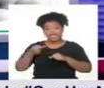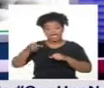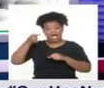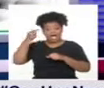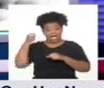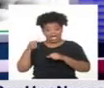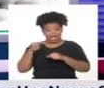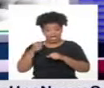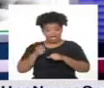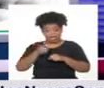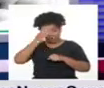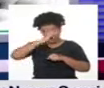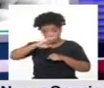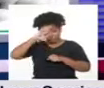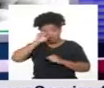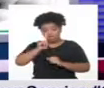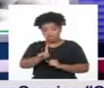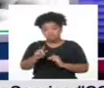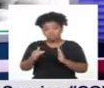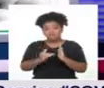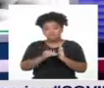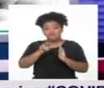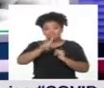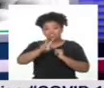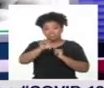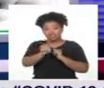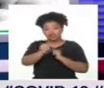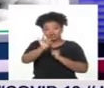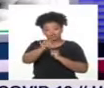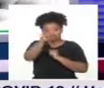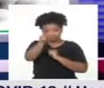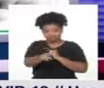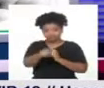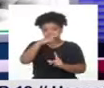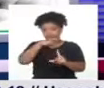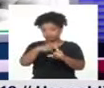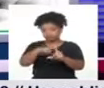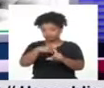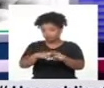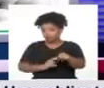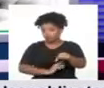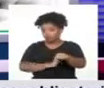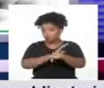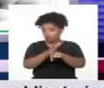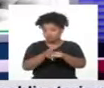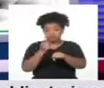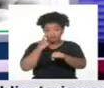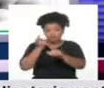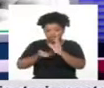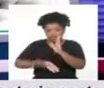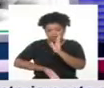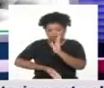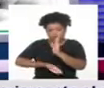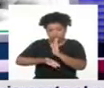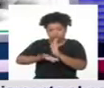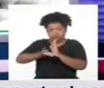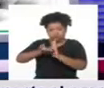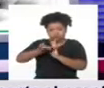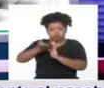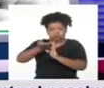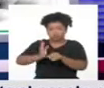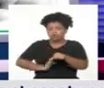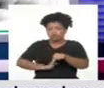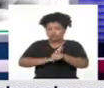reporta 1.207 nuevos casos positivos a la COVID-19, una de las cifras más altas desde el inicio de la epidemia en el